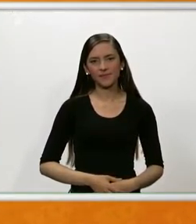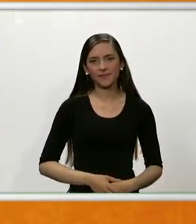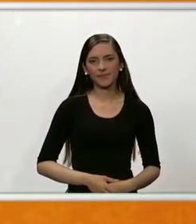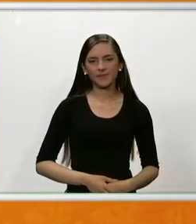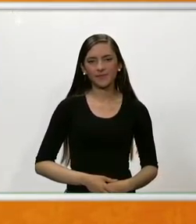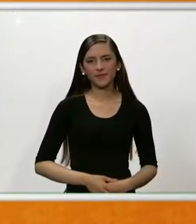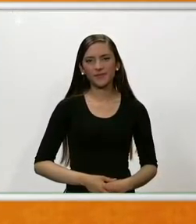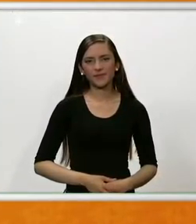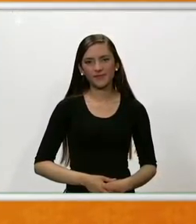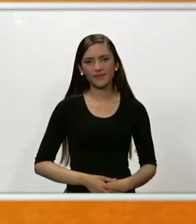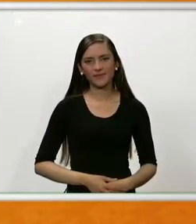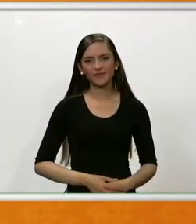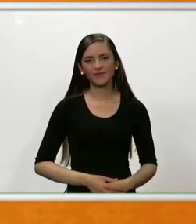puede bloquear su celular.